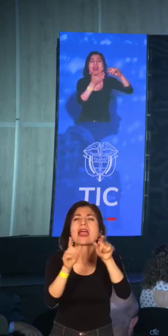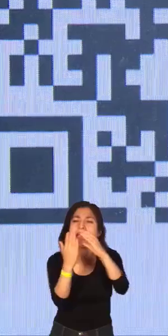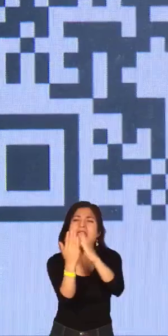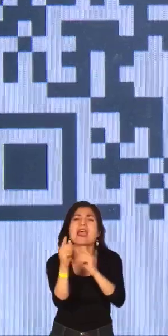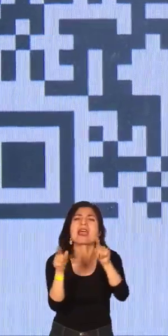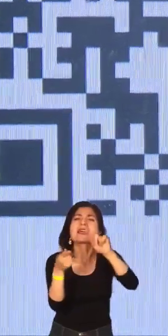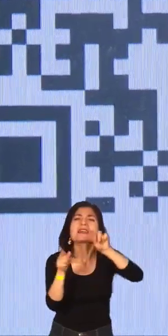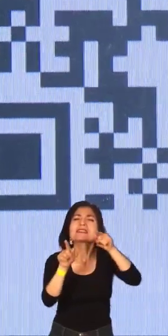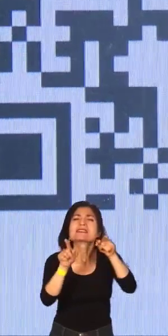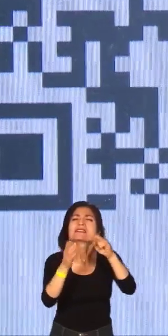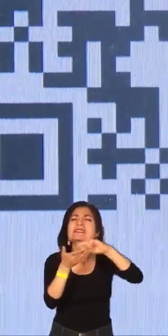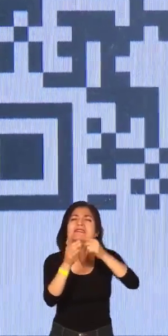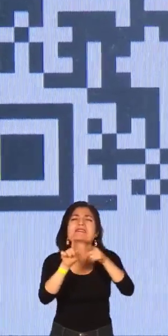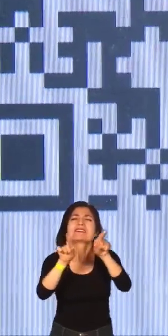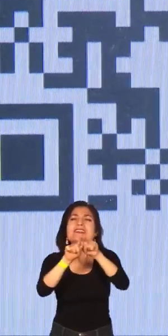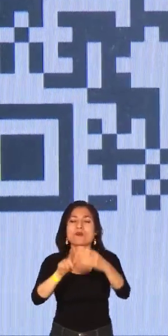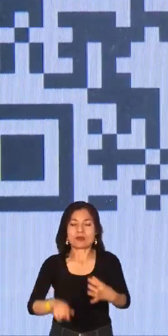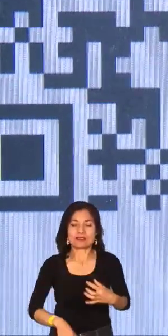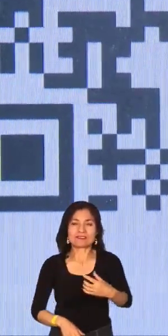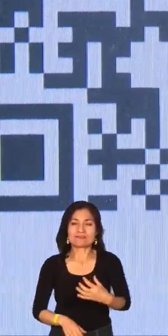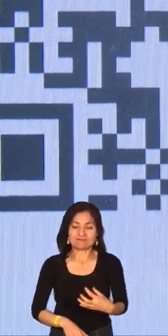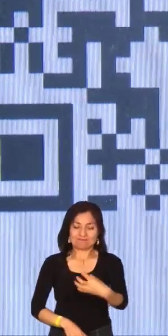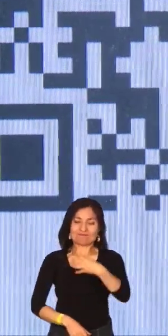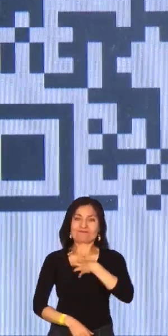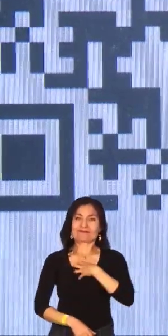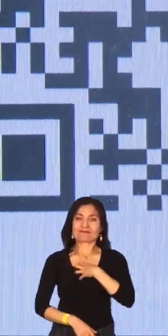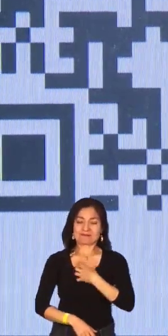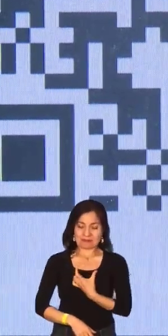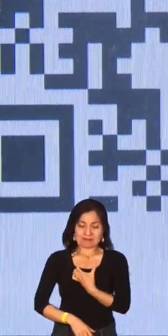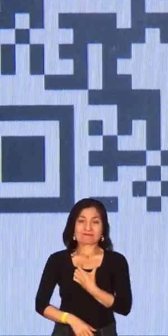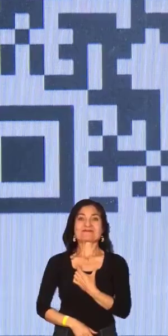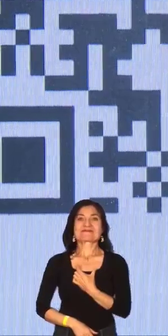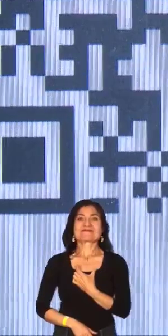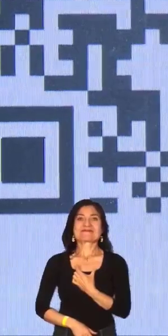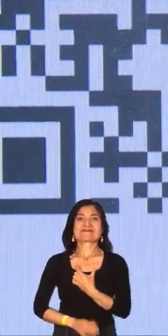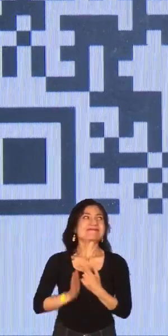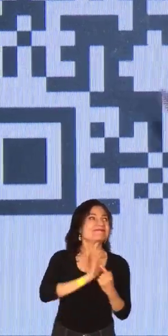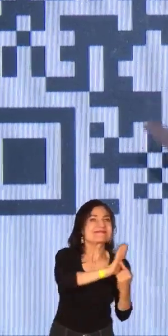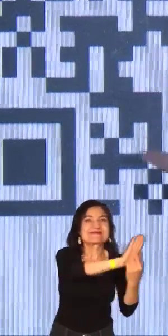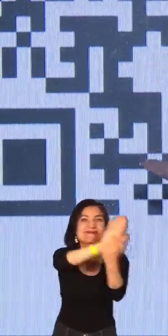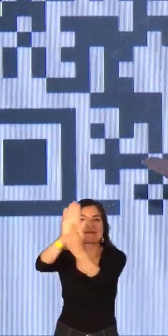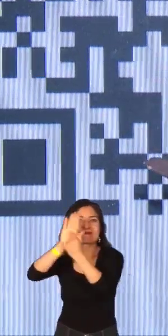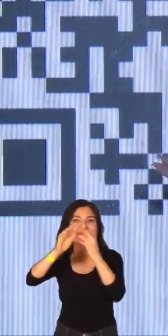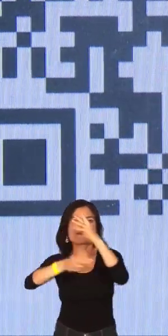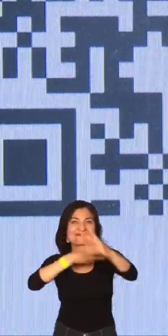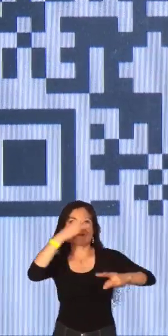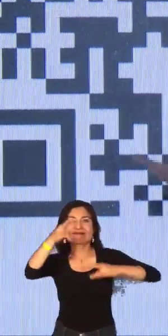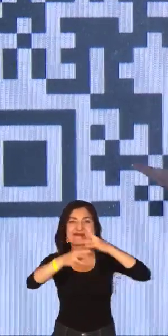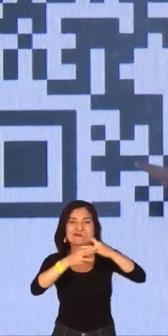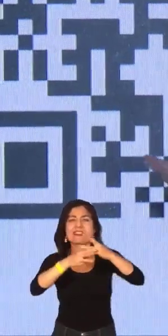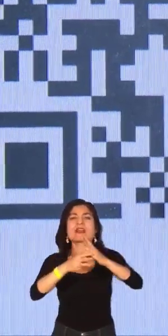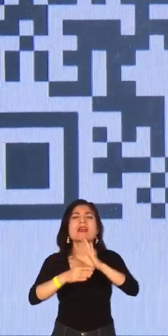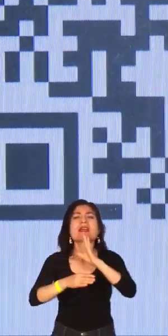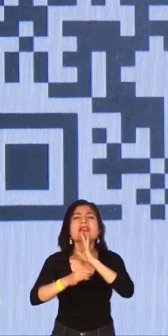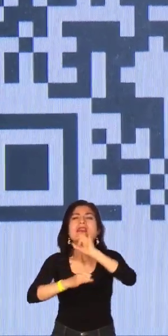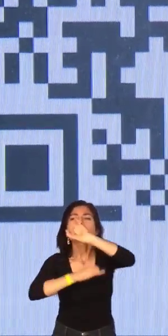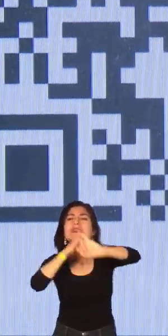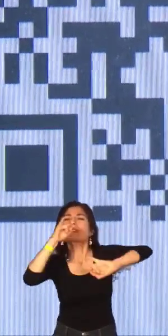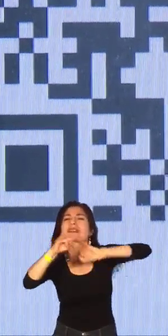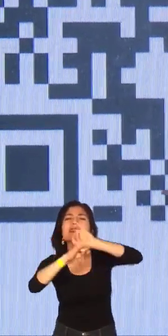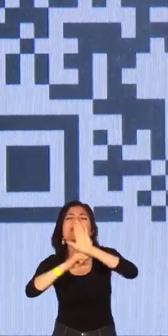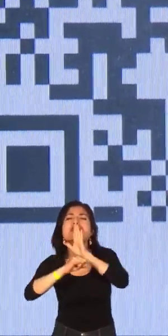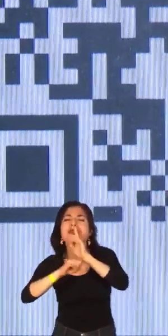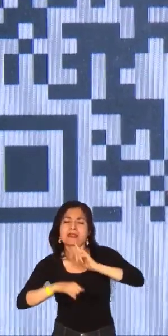Una presea, ¿verdad?, que puede mostrar al resto del mundo. A nivel internacional, pues quien ha liderado todo esto es